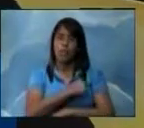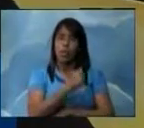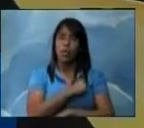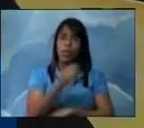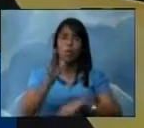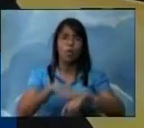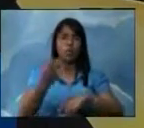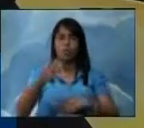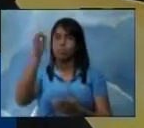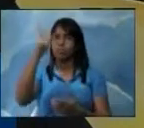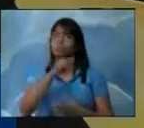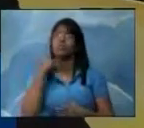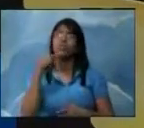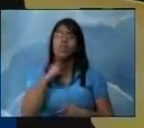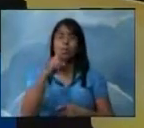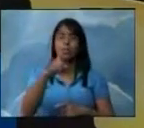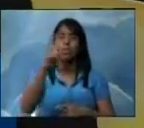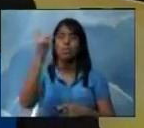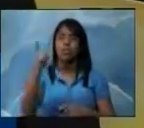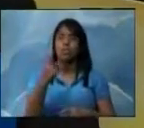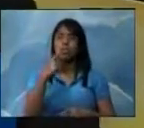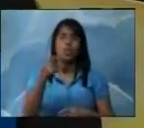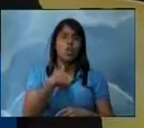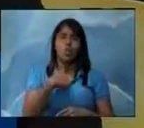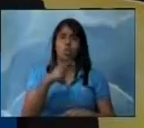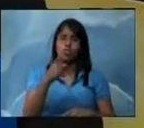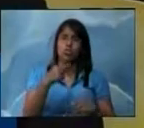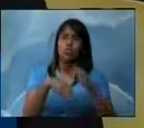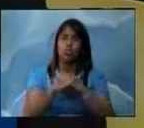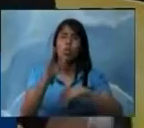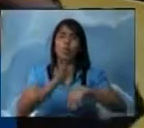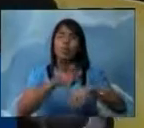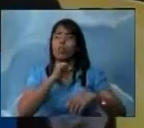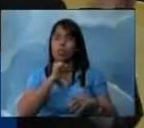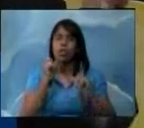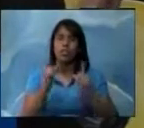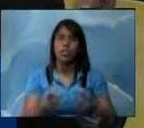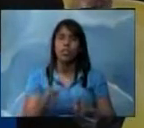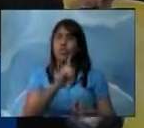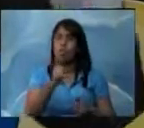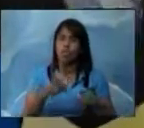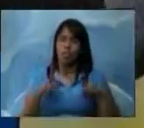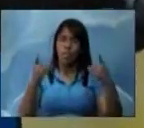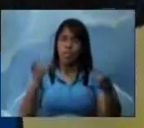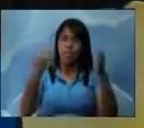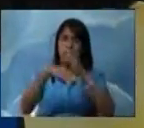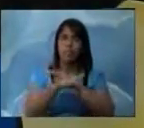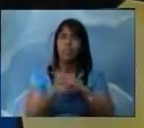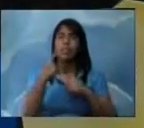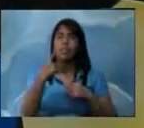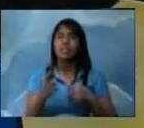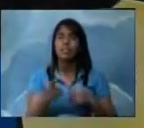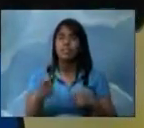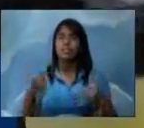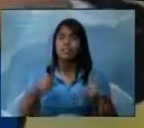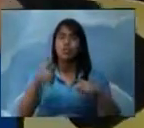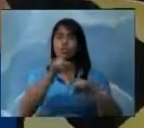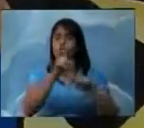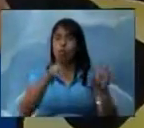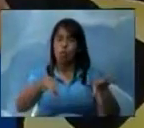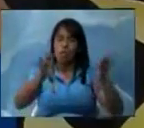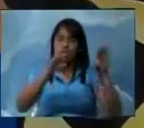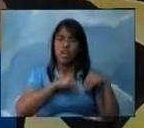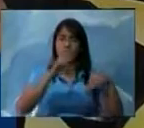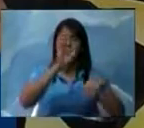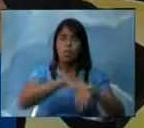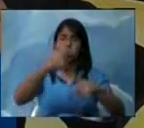el sacerdote le va a hacer una misa y usted dice, no, yo voy porque es ordenanza, usted no debe ir, usted debe decir, yo no lo acepto